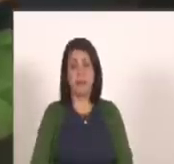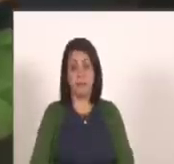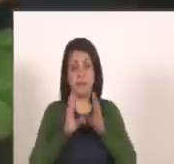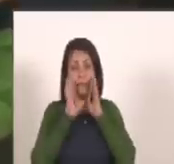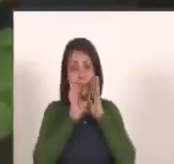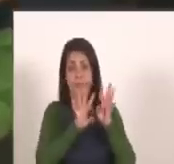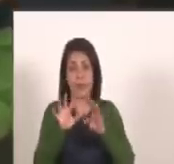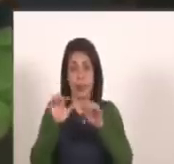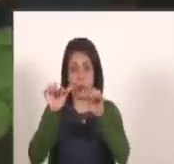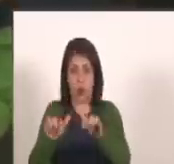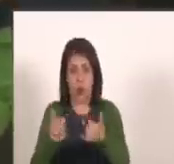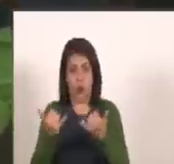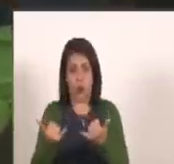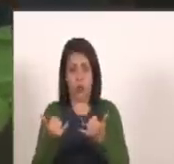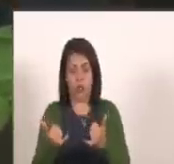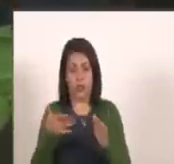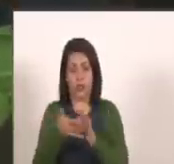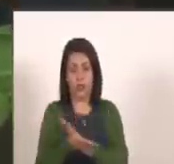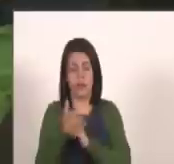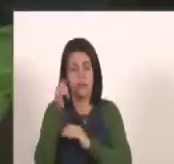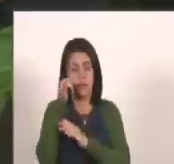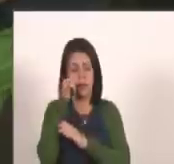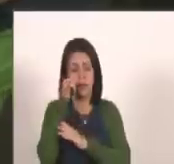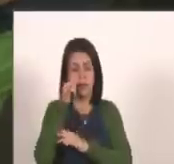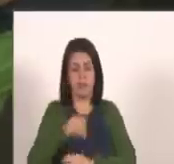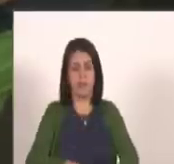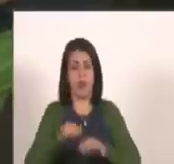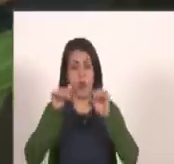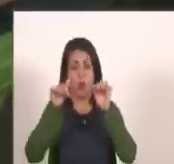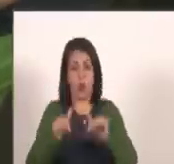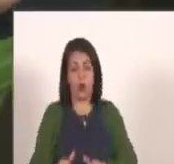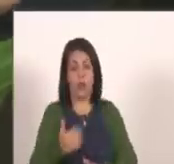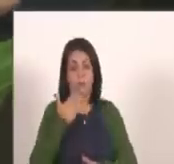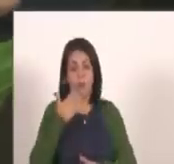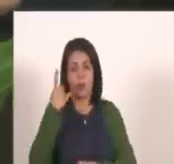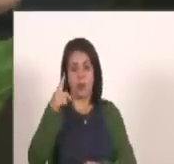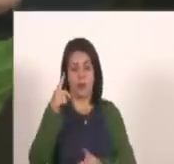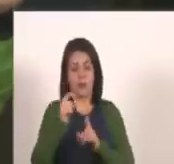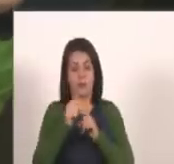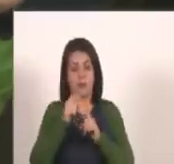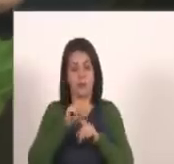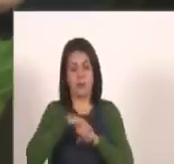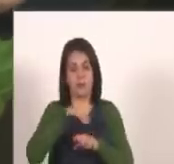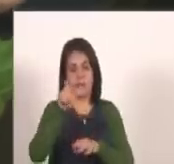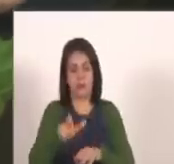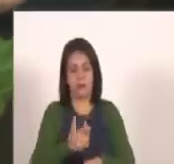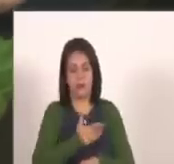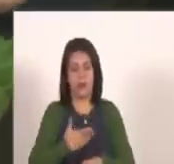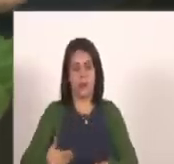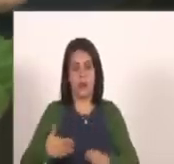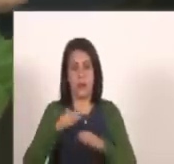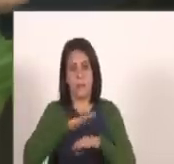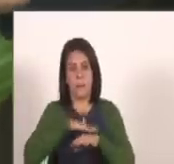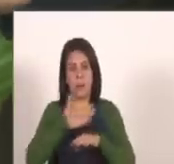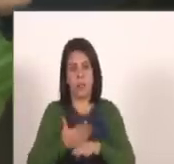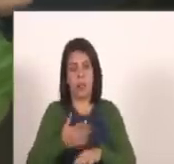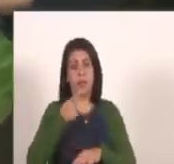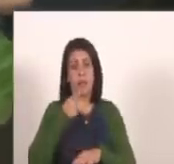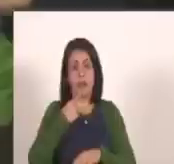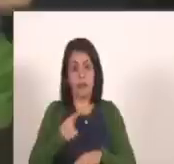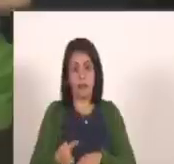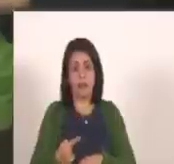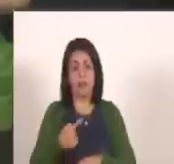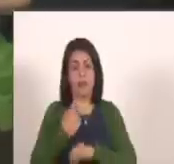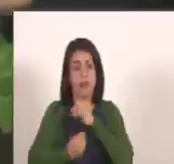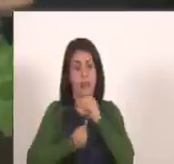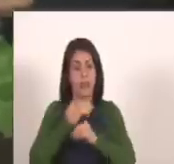están viendo en estos momentos a través de las cámaras. El día de hoy he pedido el derecho de palabra, ciudadano presidente, para referirme a